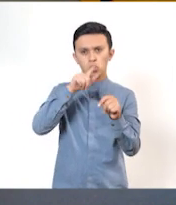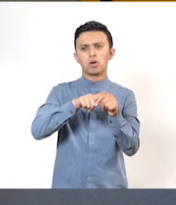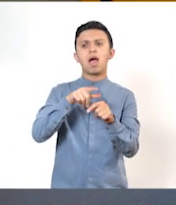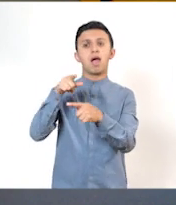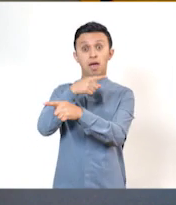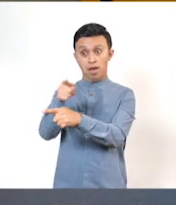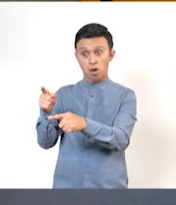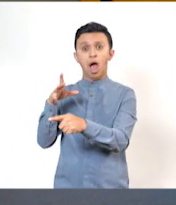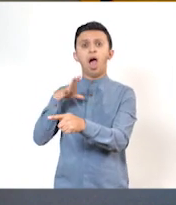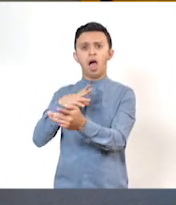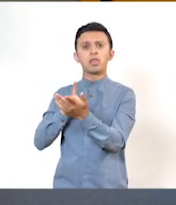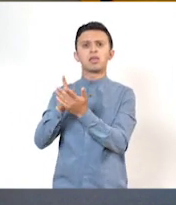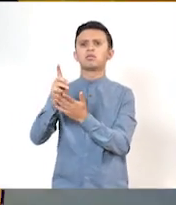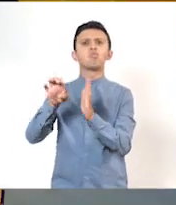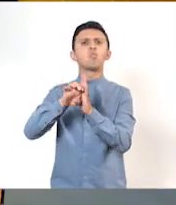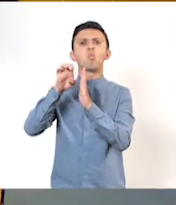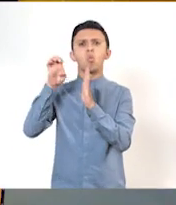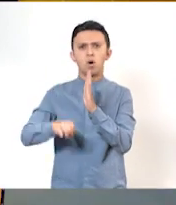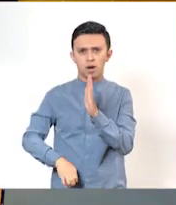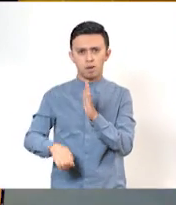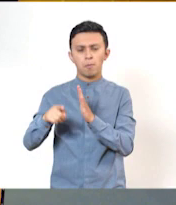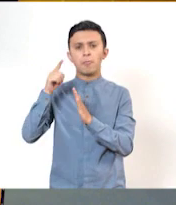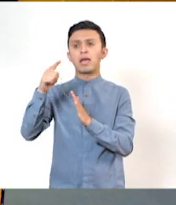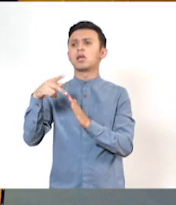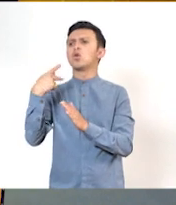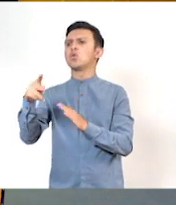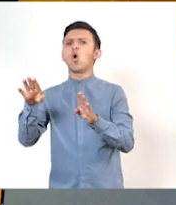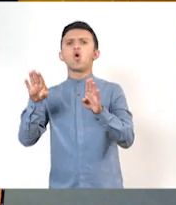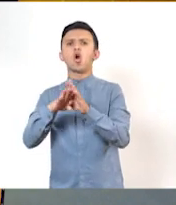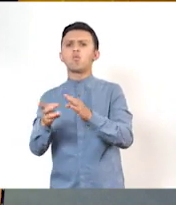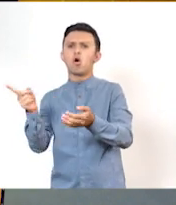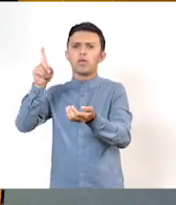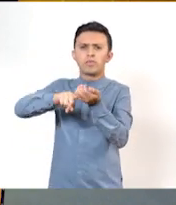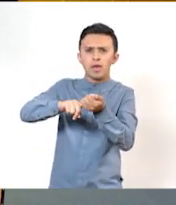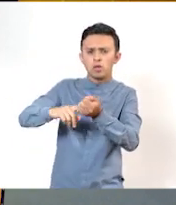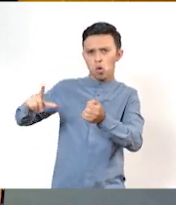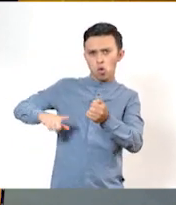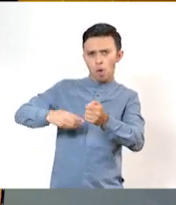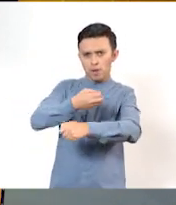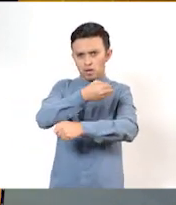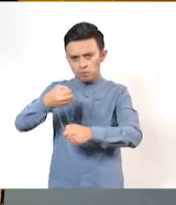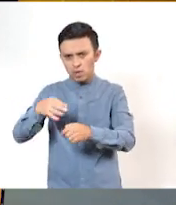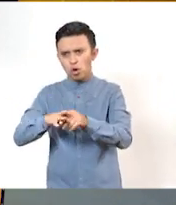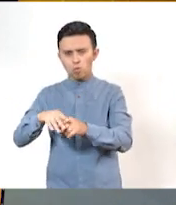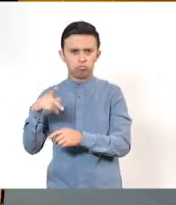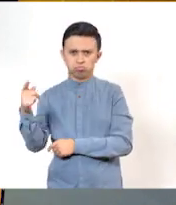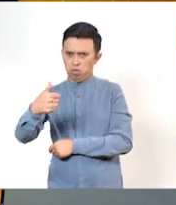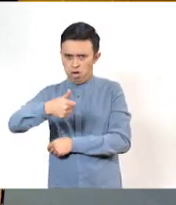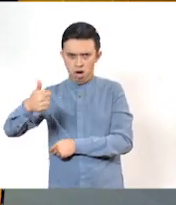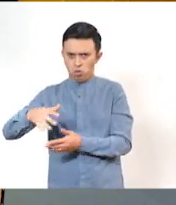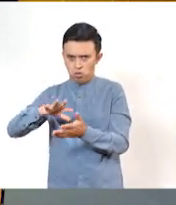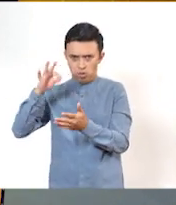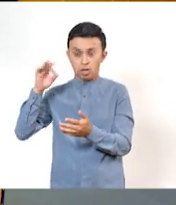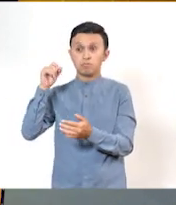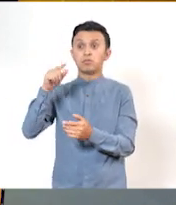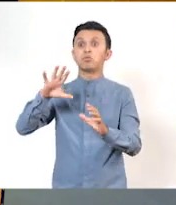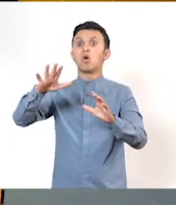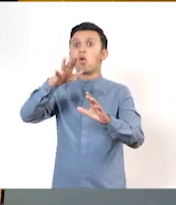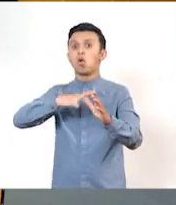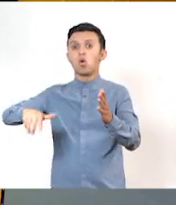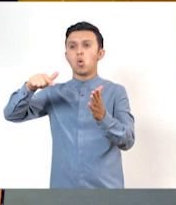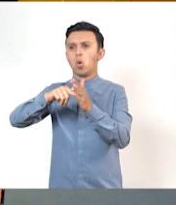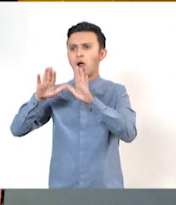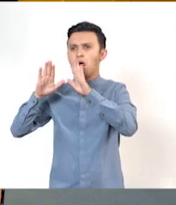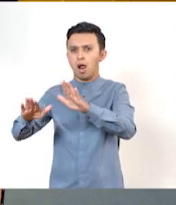gozan de derechos como decidir libremente sus formas de organización, conservar su hábitat, establecer gobiernos locales